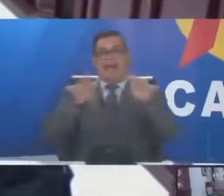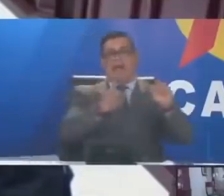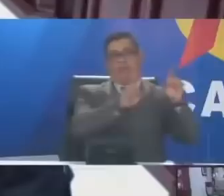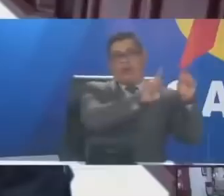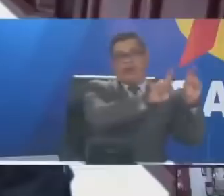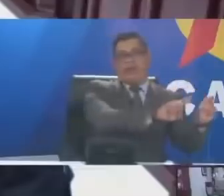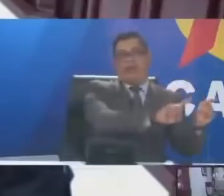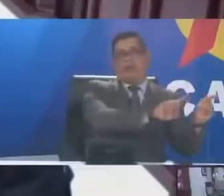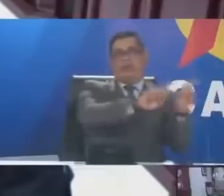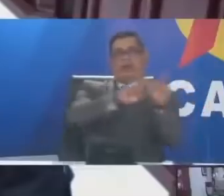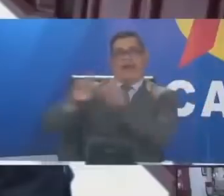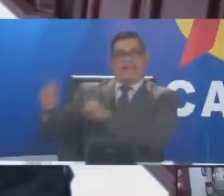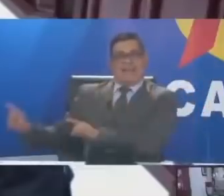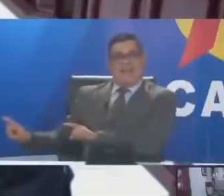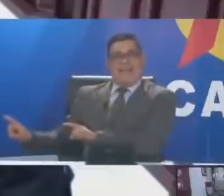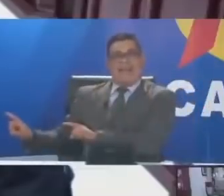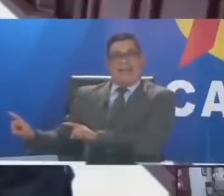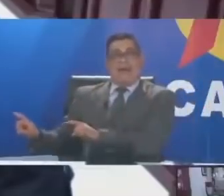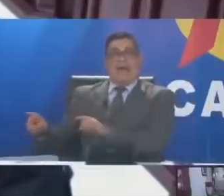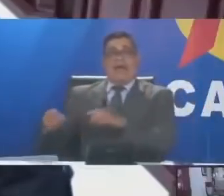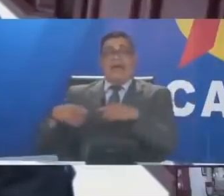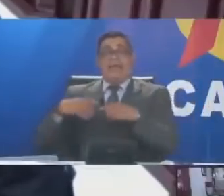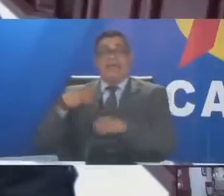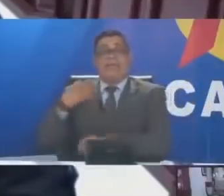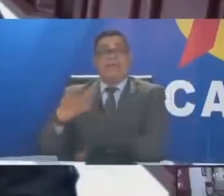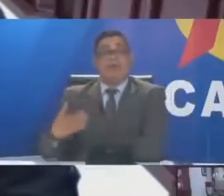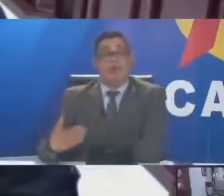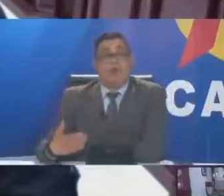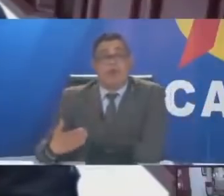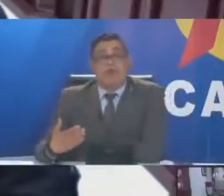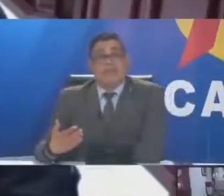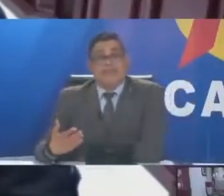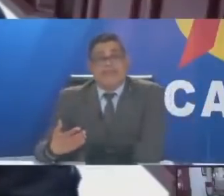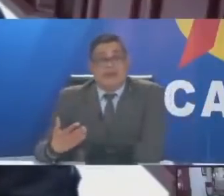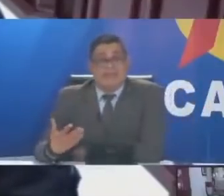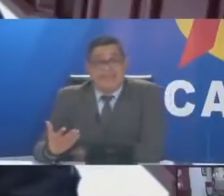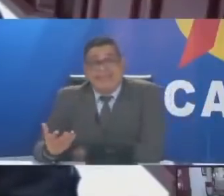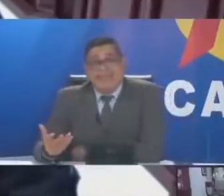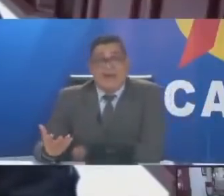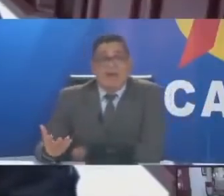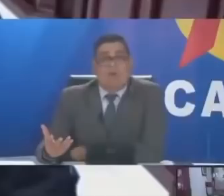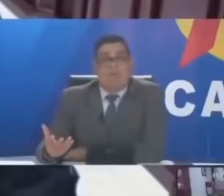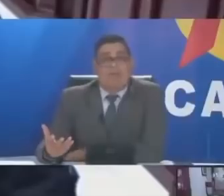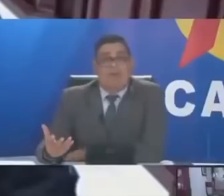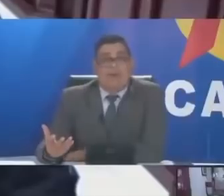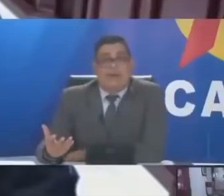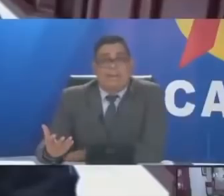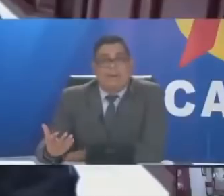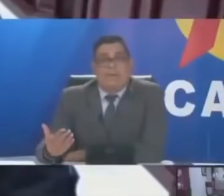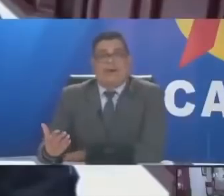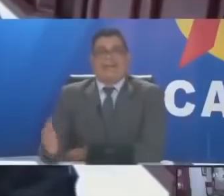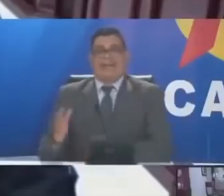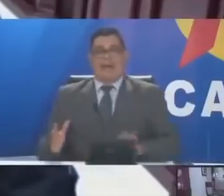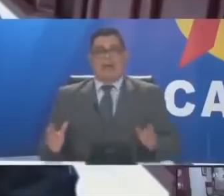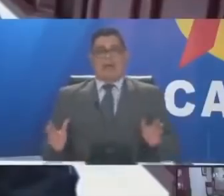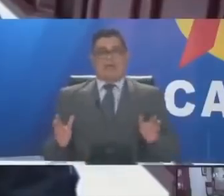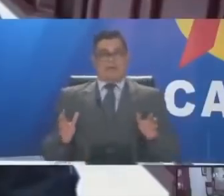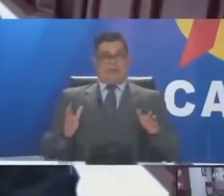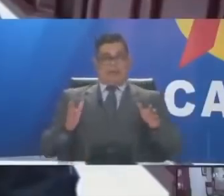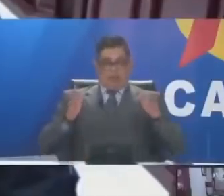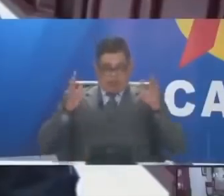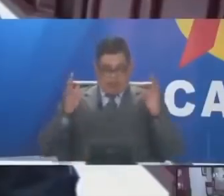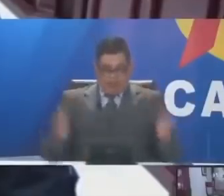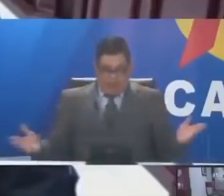asamblea al ejecutivo y del ejecutivo a la asamblea legislativa y de pronto uno dice y adonde está el diálogo pero para el